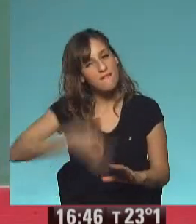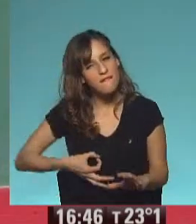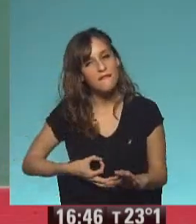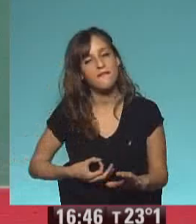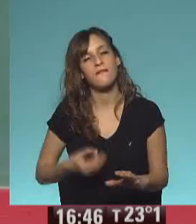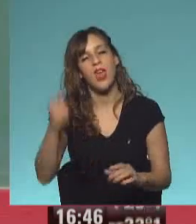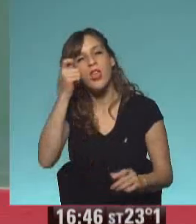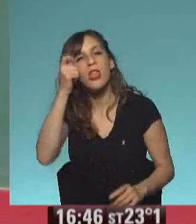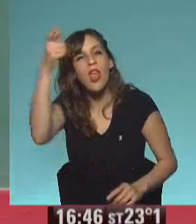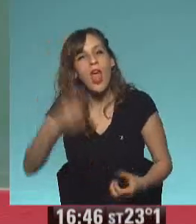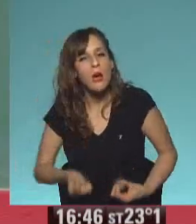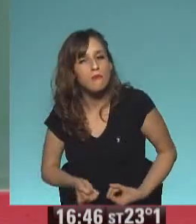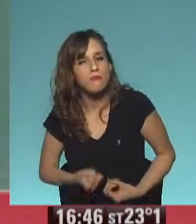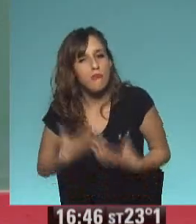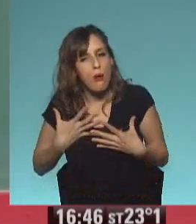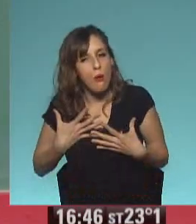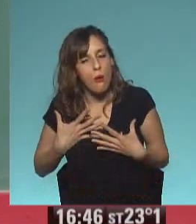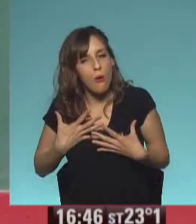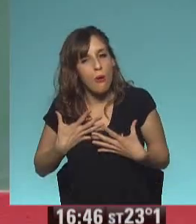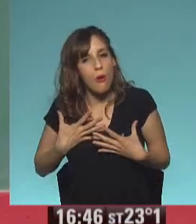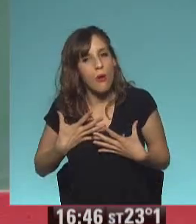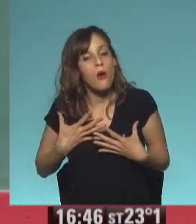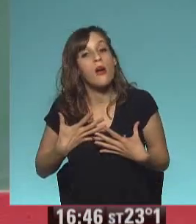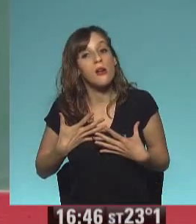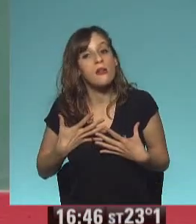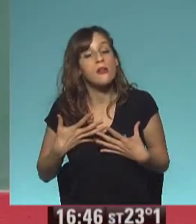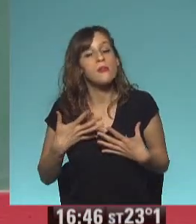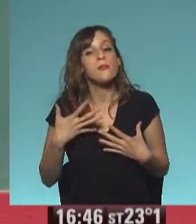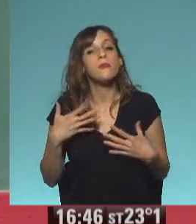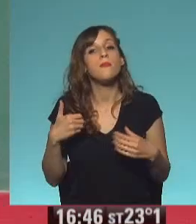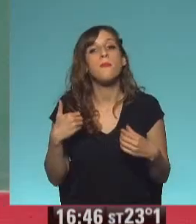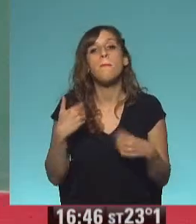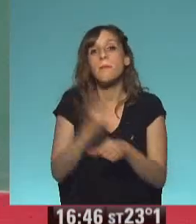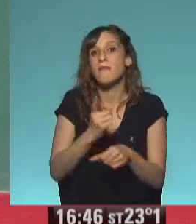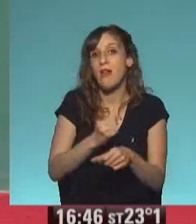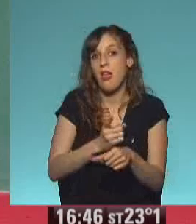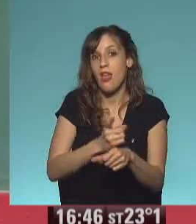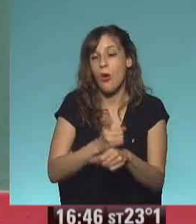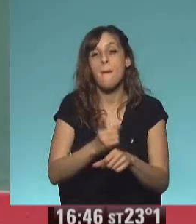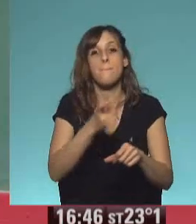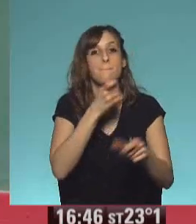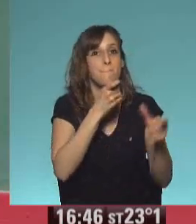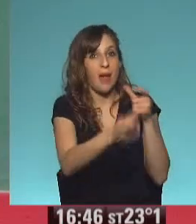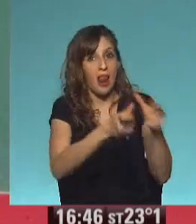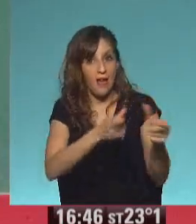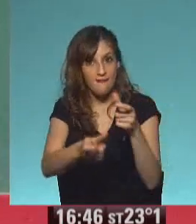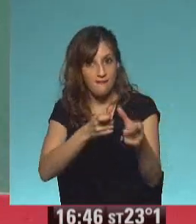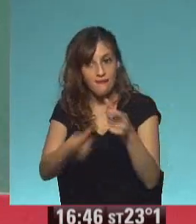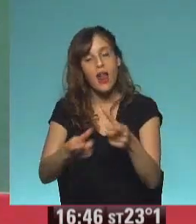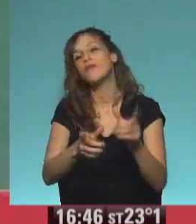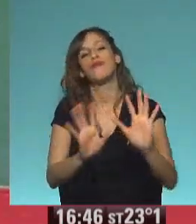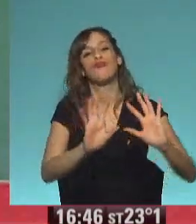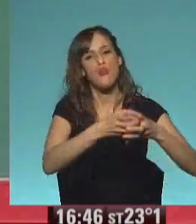nuestra cabeza más palabras qué les parece si las ordenamos las clasificamos muy bien por ejemplo